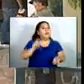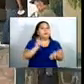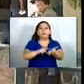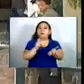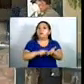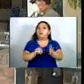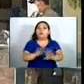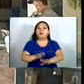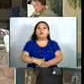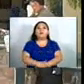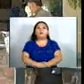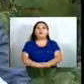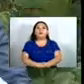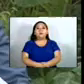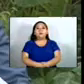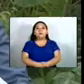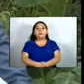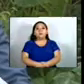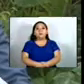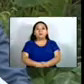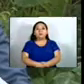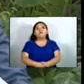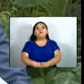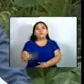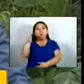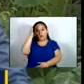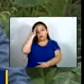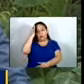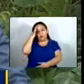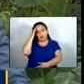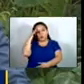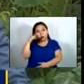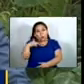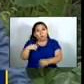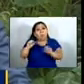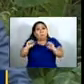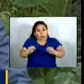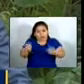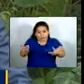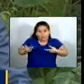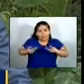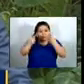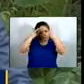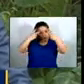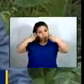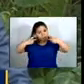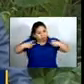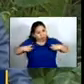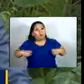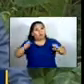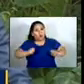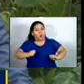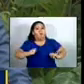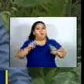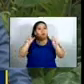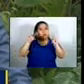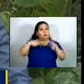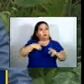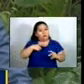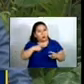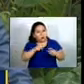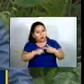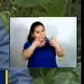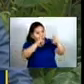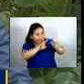financiera. Nosotros estamos abiertos a que se nos revise, a que se nos investigue, a que se realicen todas las